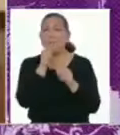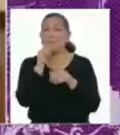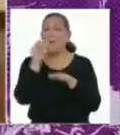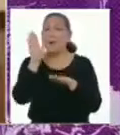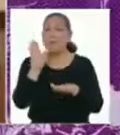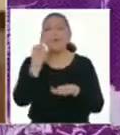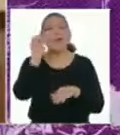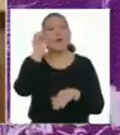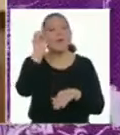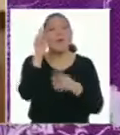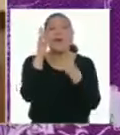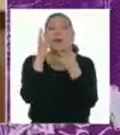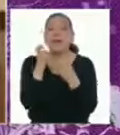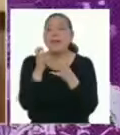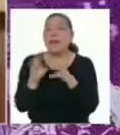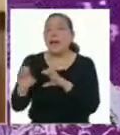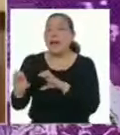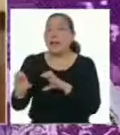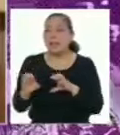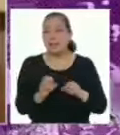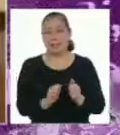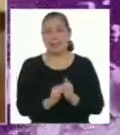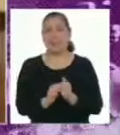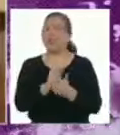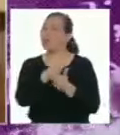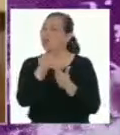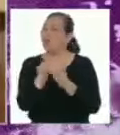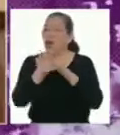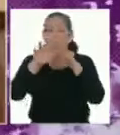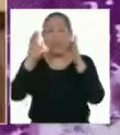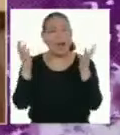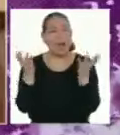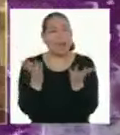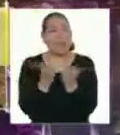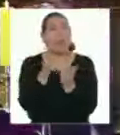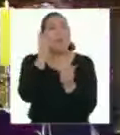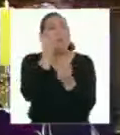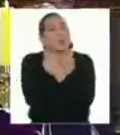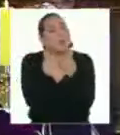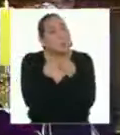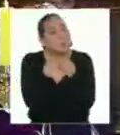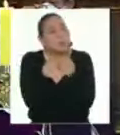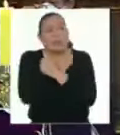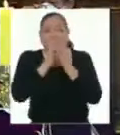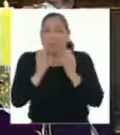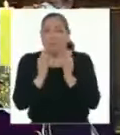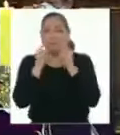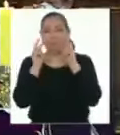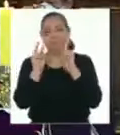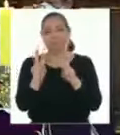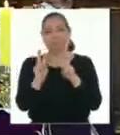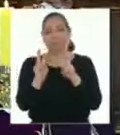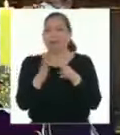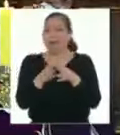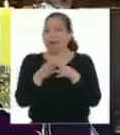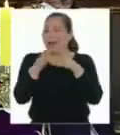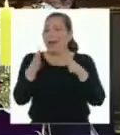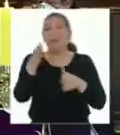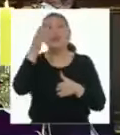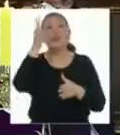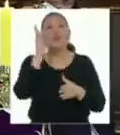promesa que tú querías realizar, que todo el mundo se llenara de tu amor y así contempláramos tu